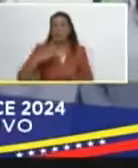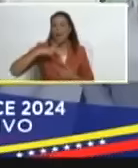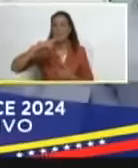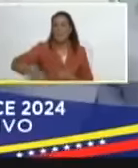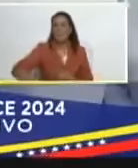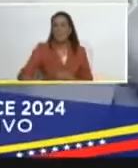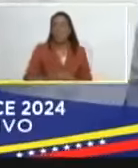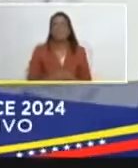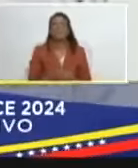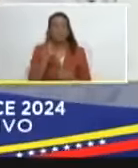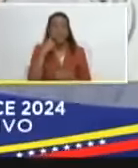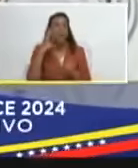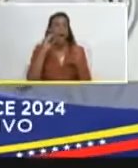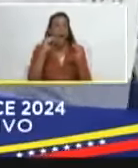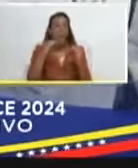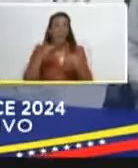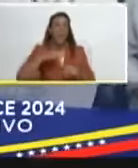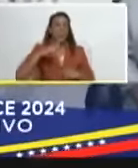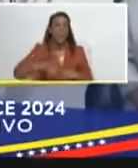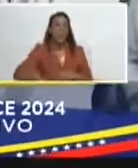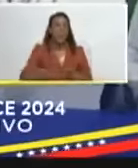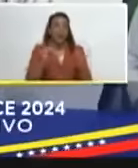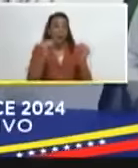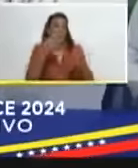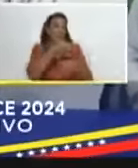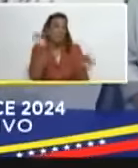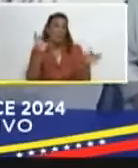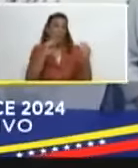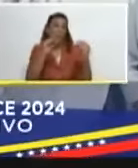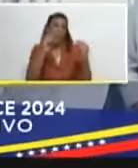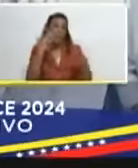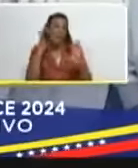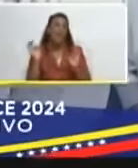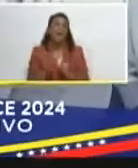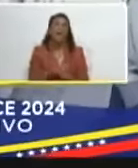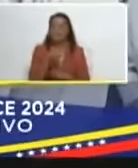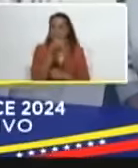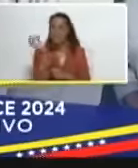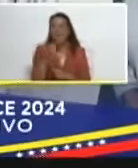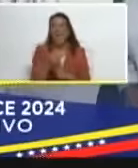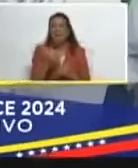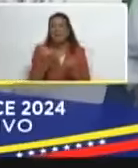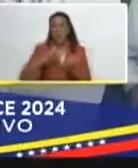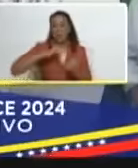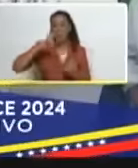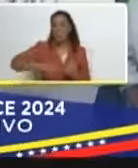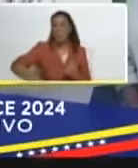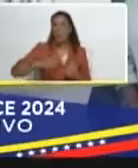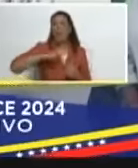bon. ¿Estás hablando portugués? Yo falo portuguesa. Perfecto. ¿Ah? Portugués,